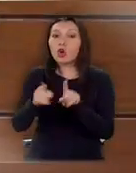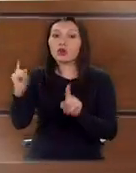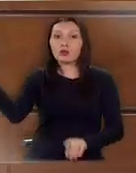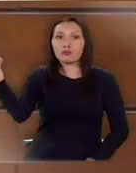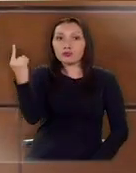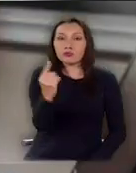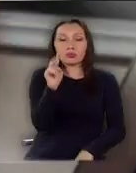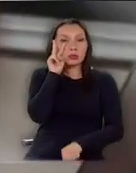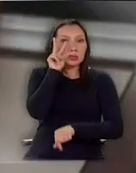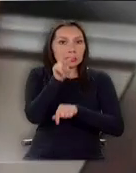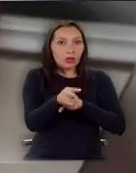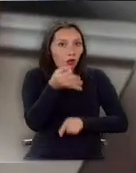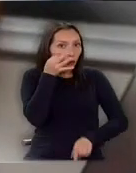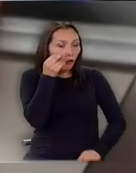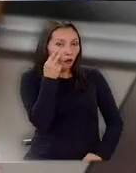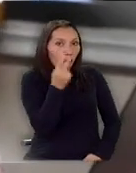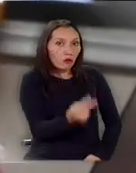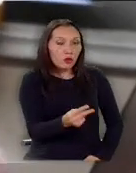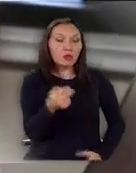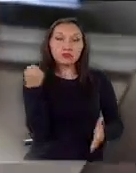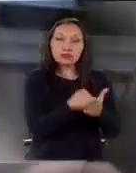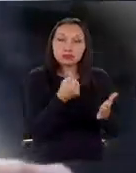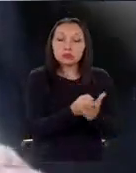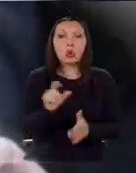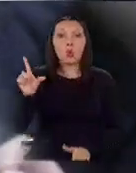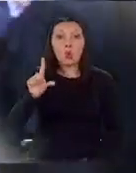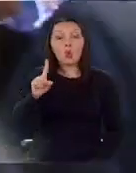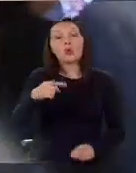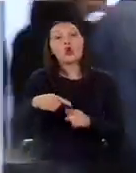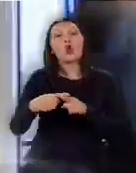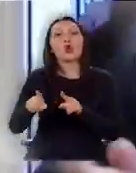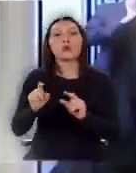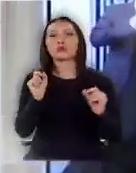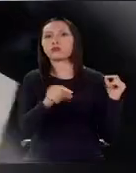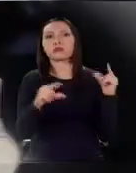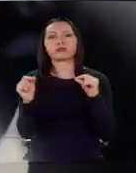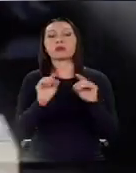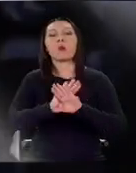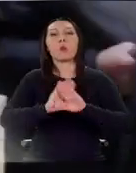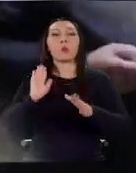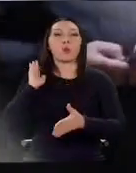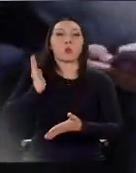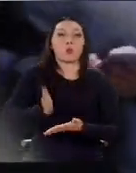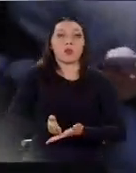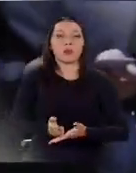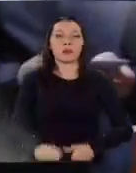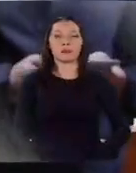testigos oculares del ataque, para el lunes dar paso a los alegatos de clausura.